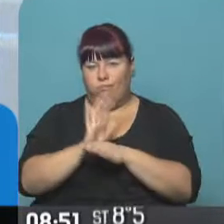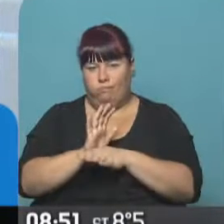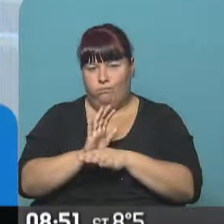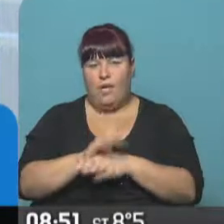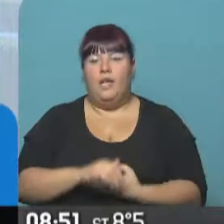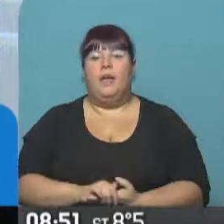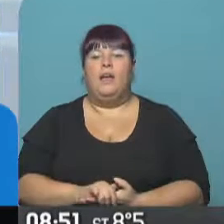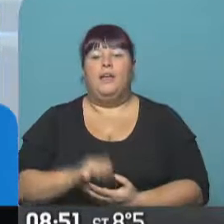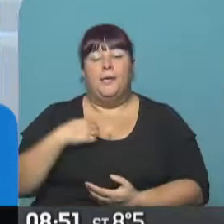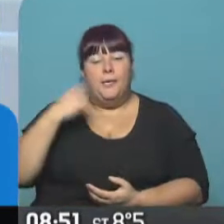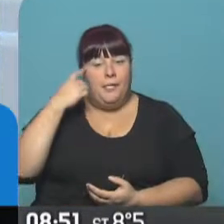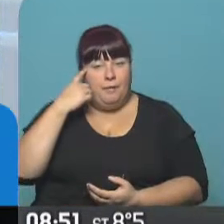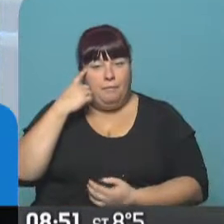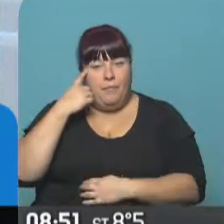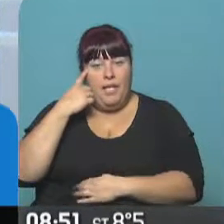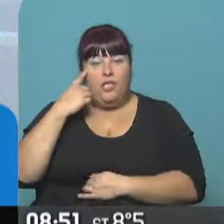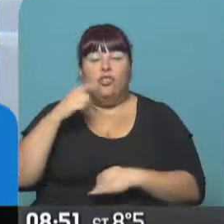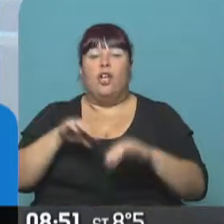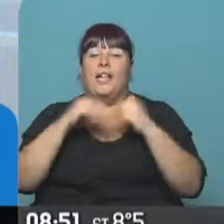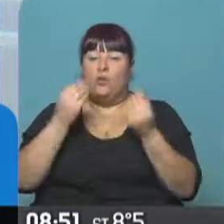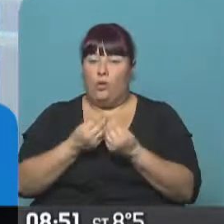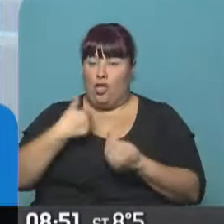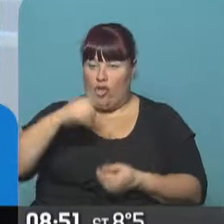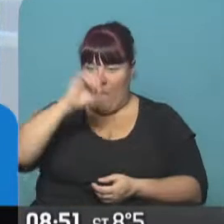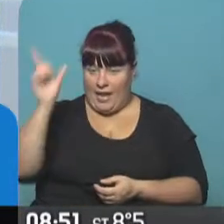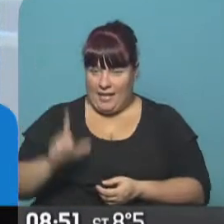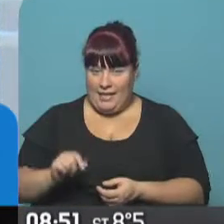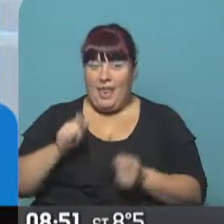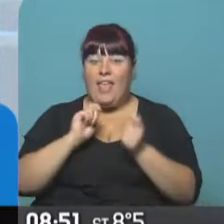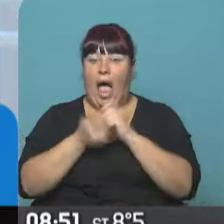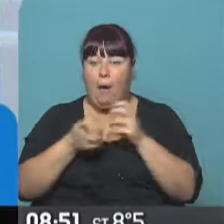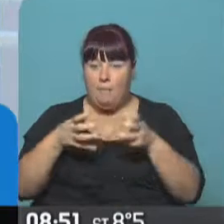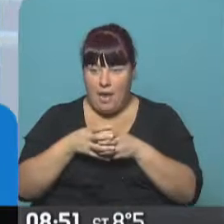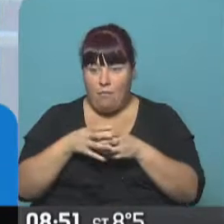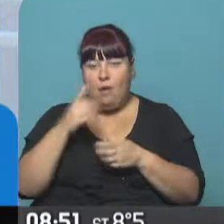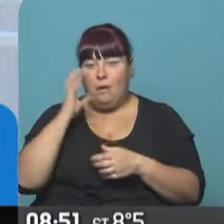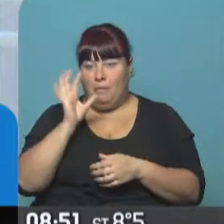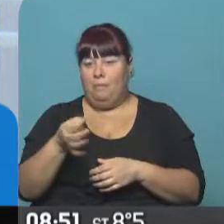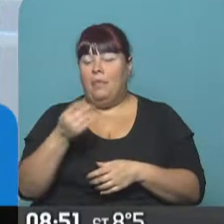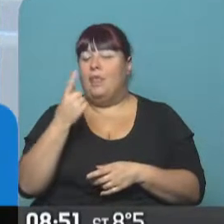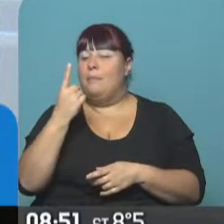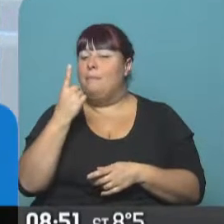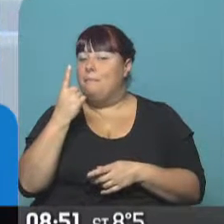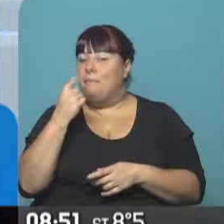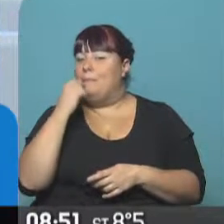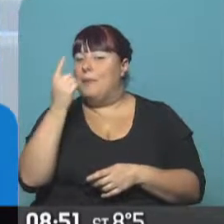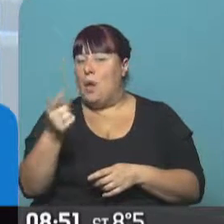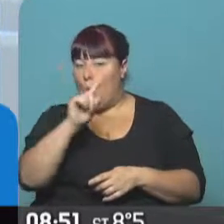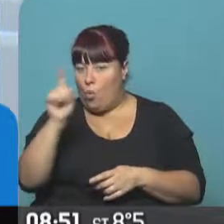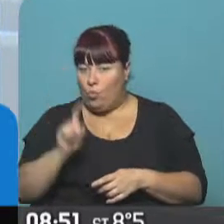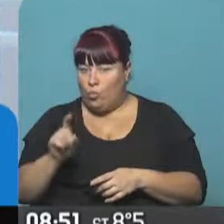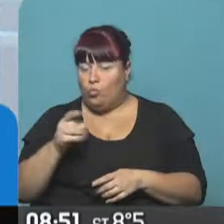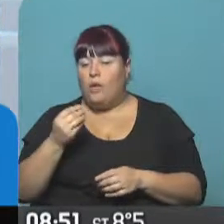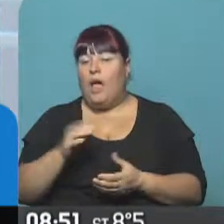me parece que el resultado en todo el país de cambiemos lo que muestra es que el primer la primer pregunta el primer